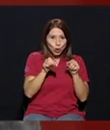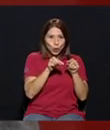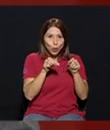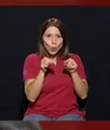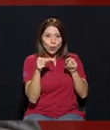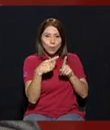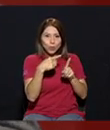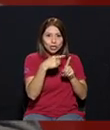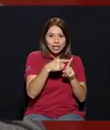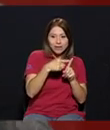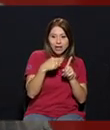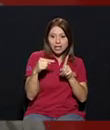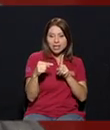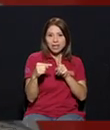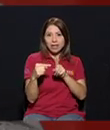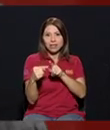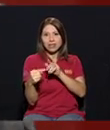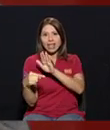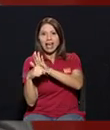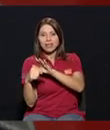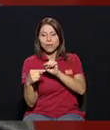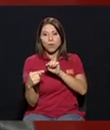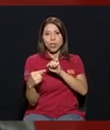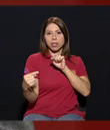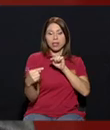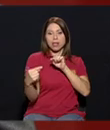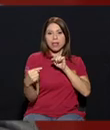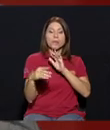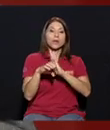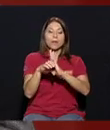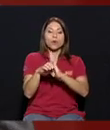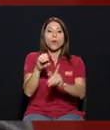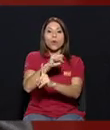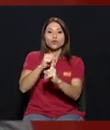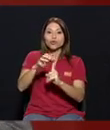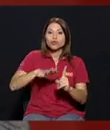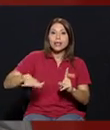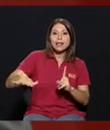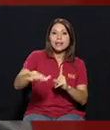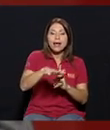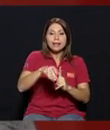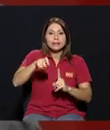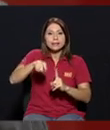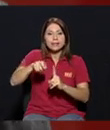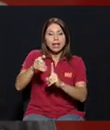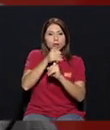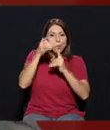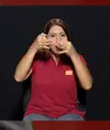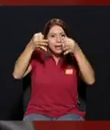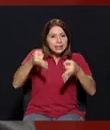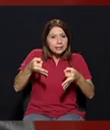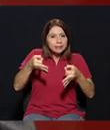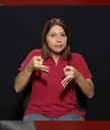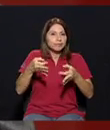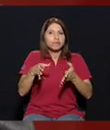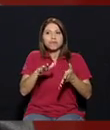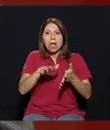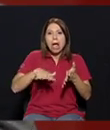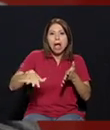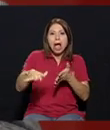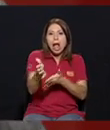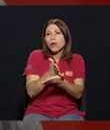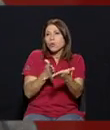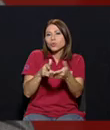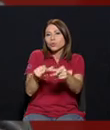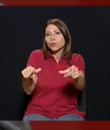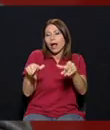negativa. Es decir, cuando una universidad devela, por ejemplo, la necesidad de tomar medidas en una determinada región porque hay